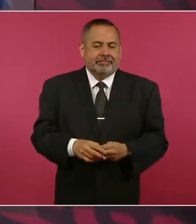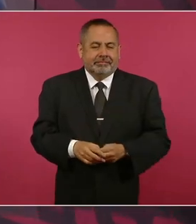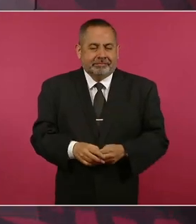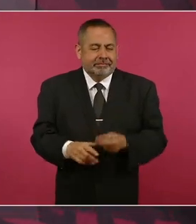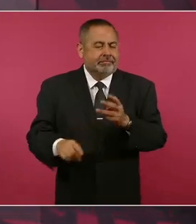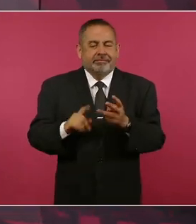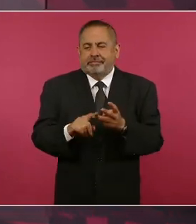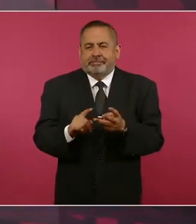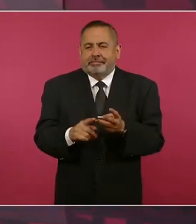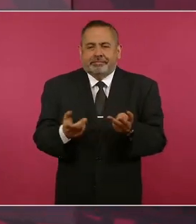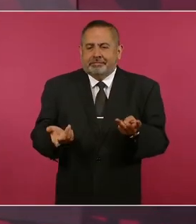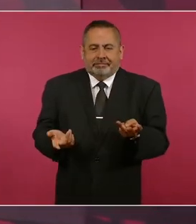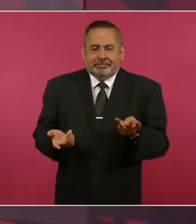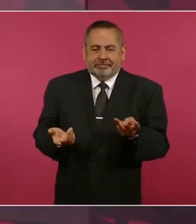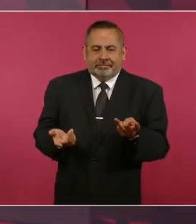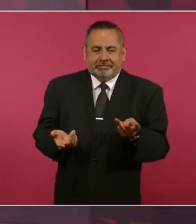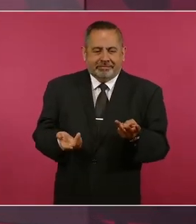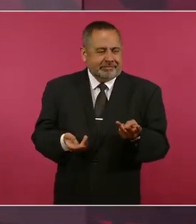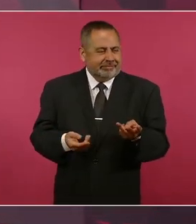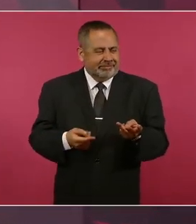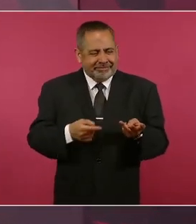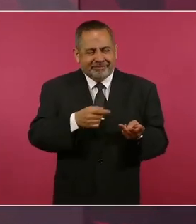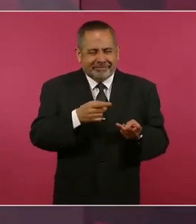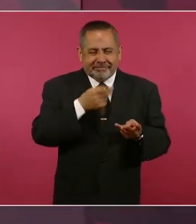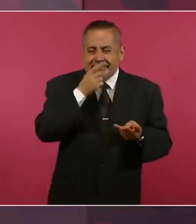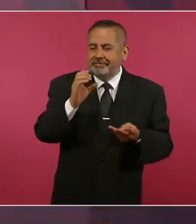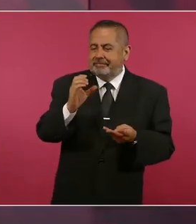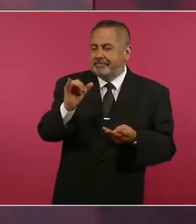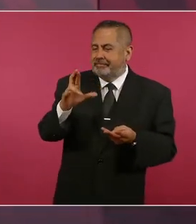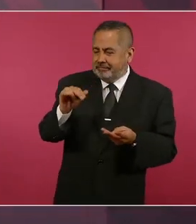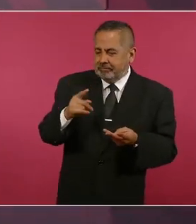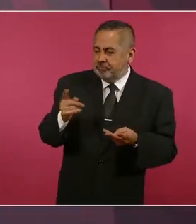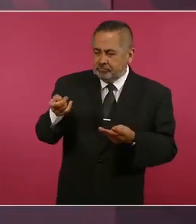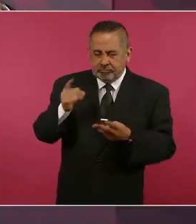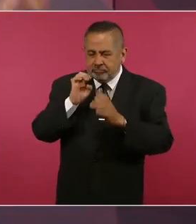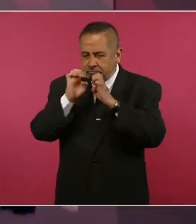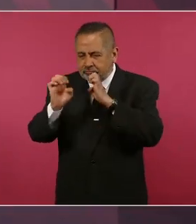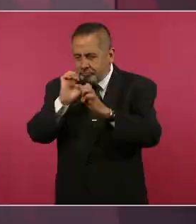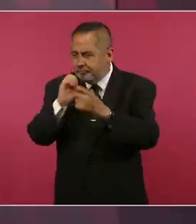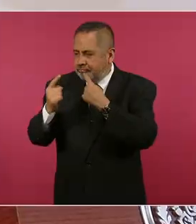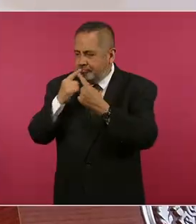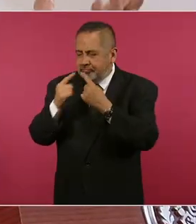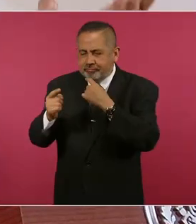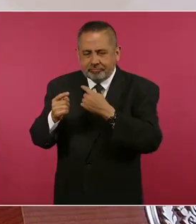¿Por qué no? ¿Sí? ¿A Ciro?